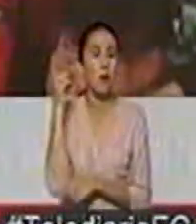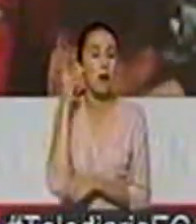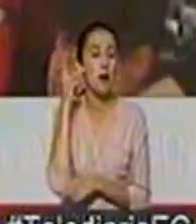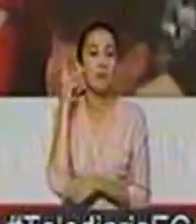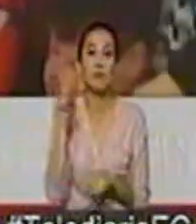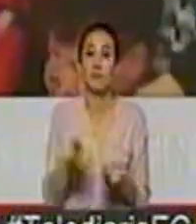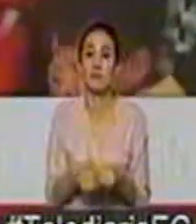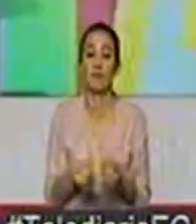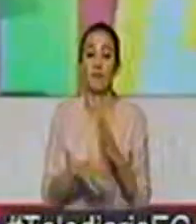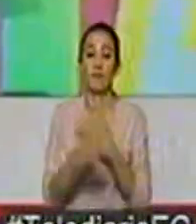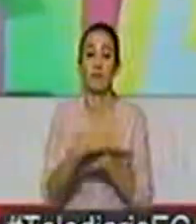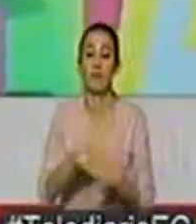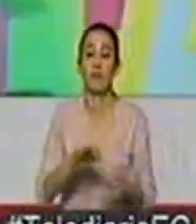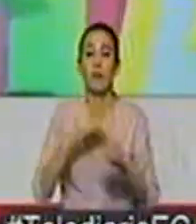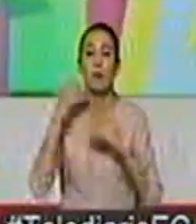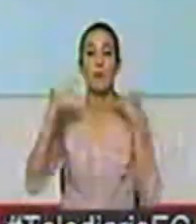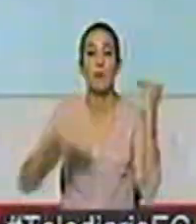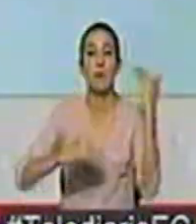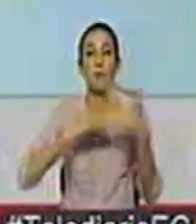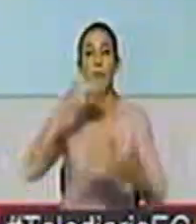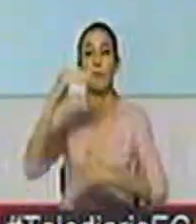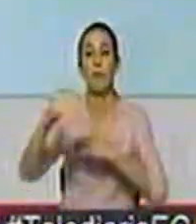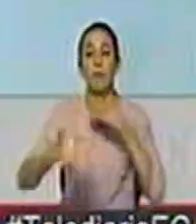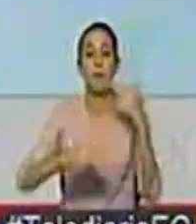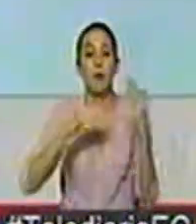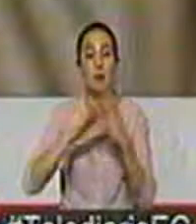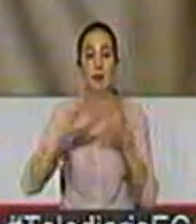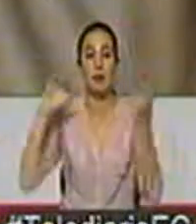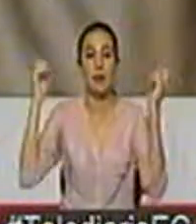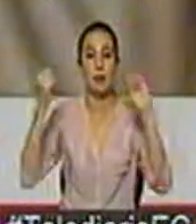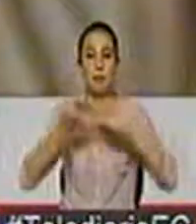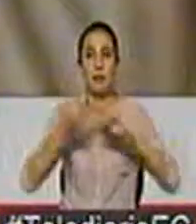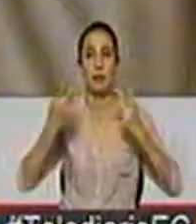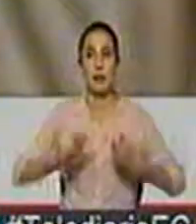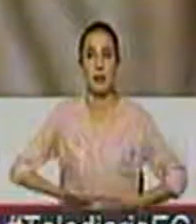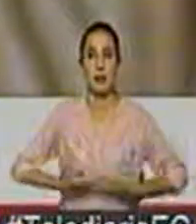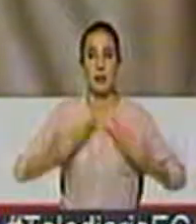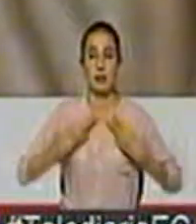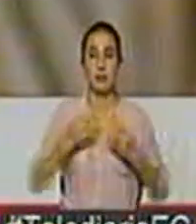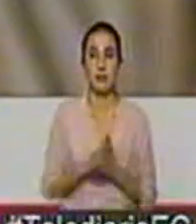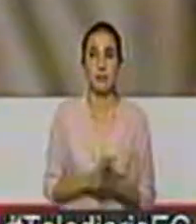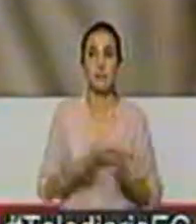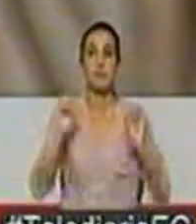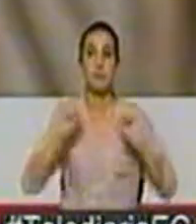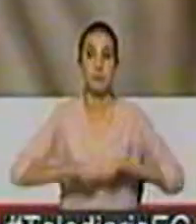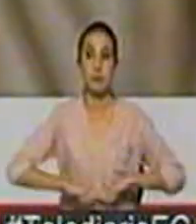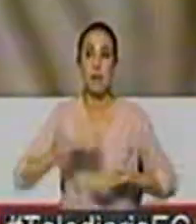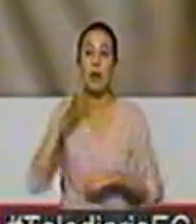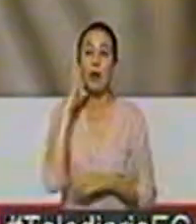En definitiva, un proceso integral que les ha cambiado la vida. Safi fue una gran experiencia.